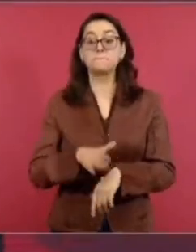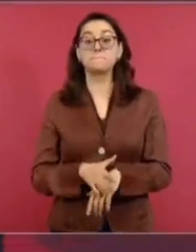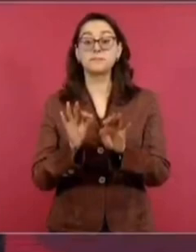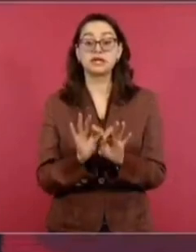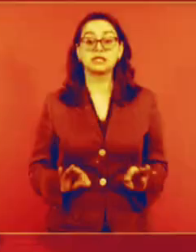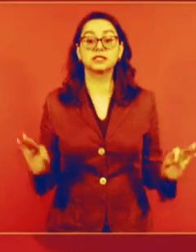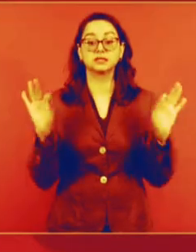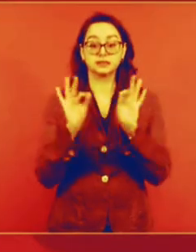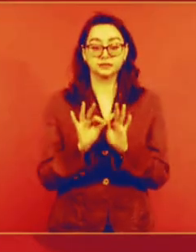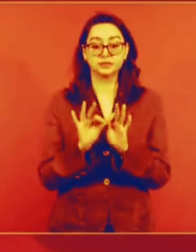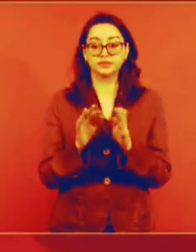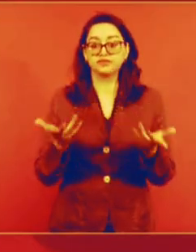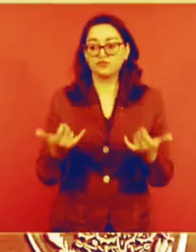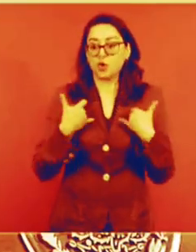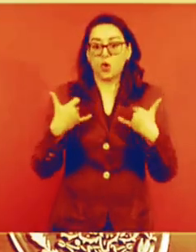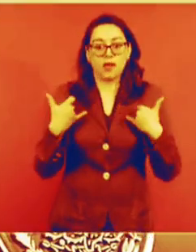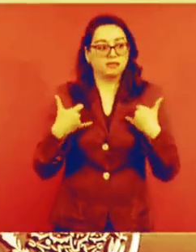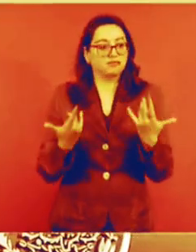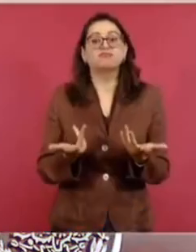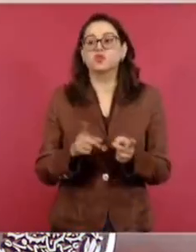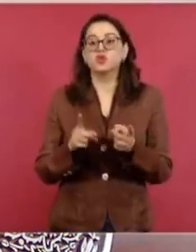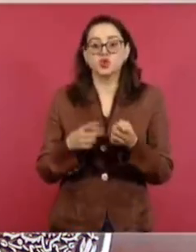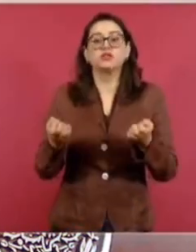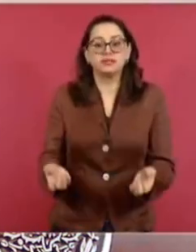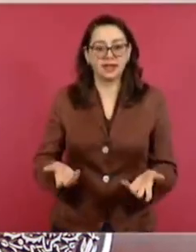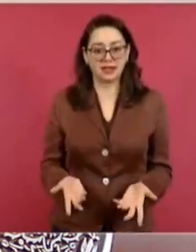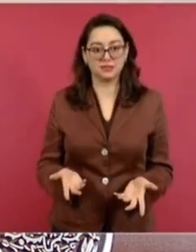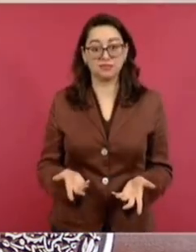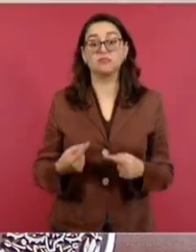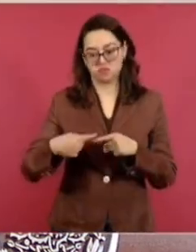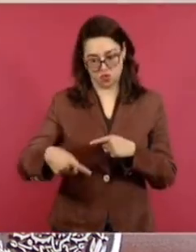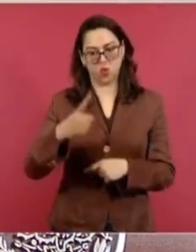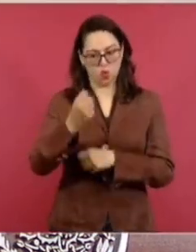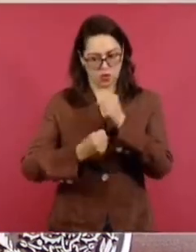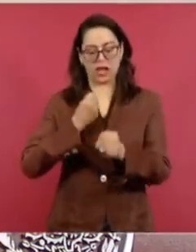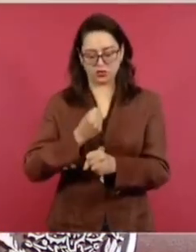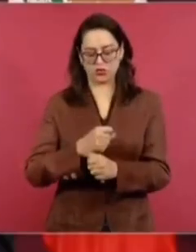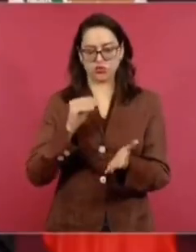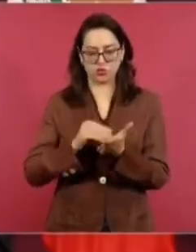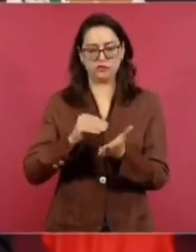importante, saber dónde están los jóvenes. Todavía me queda un año